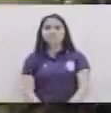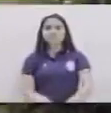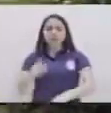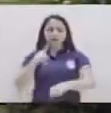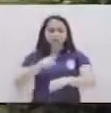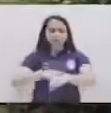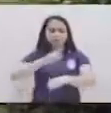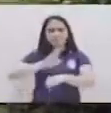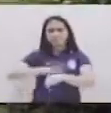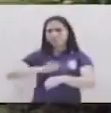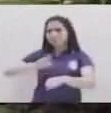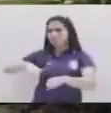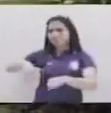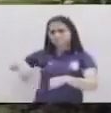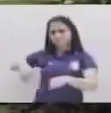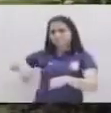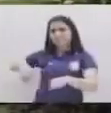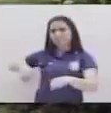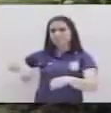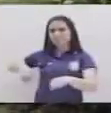muy tarde,